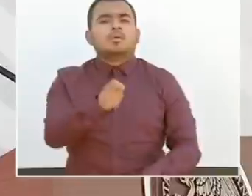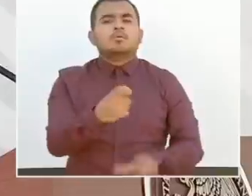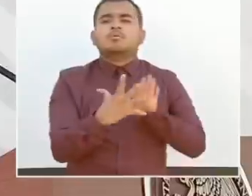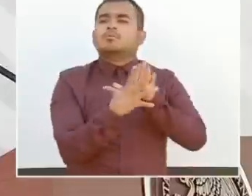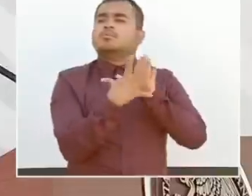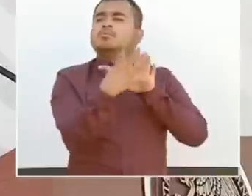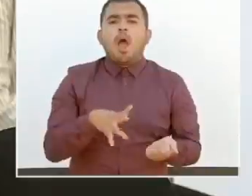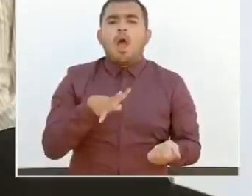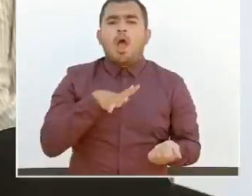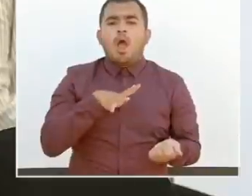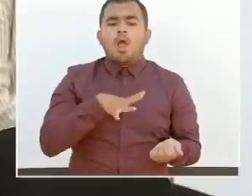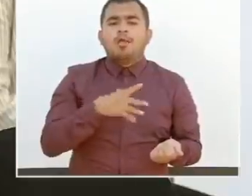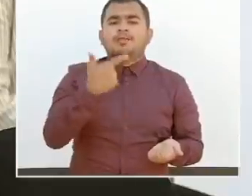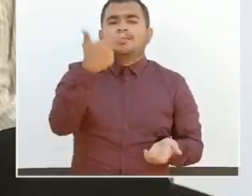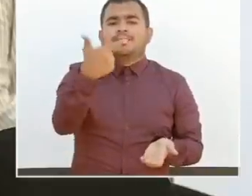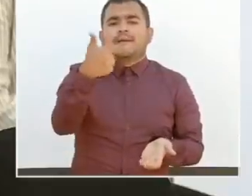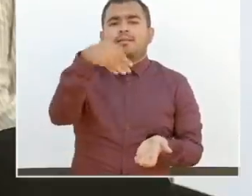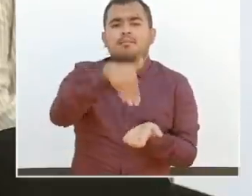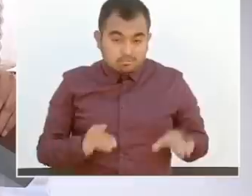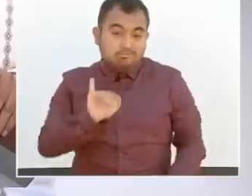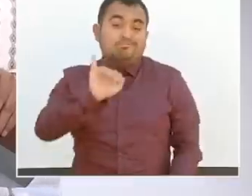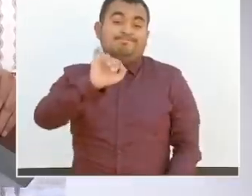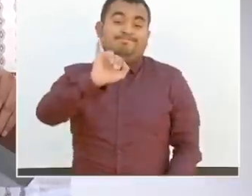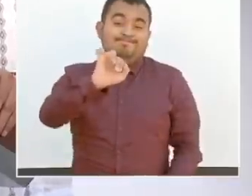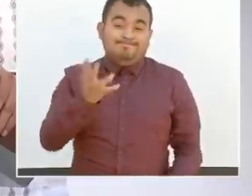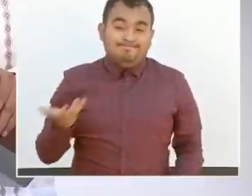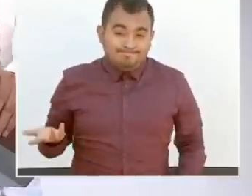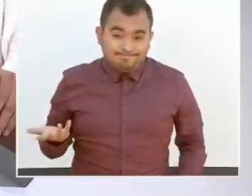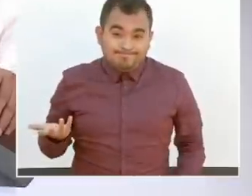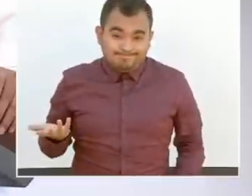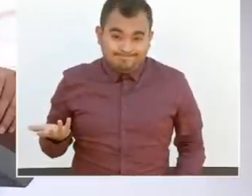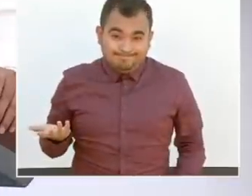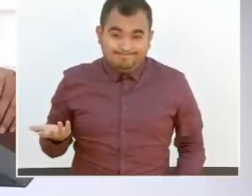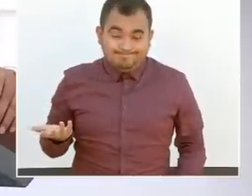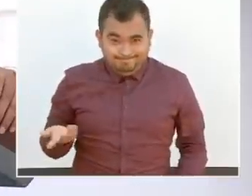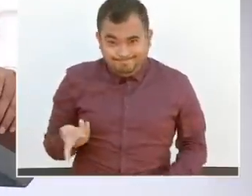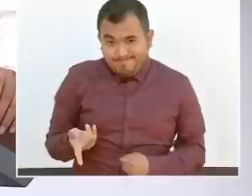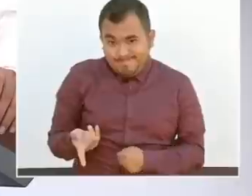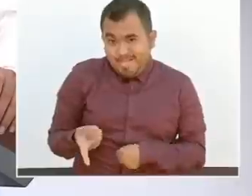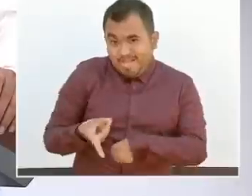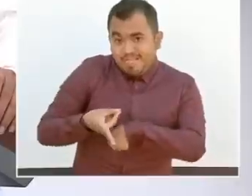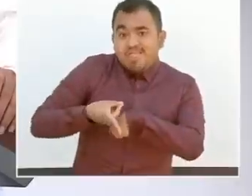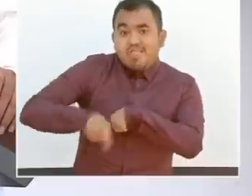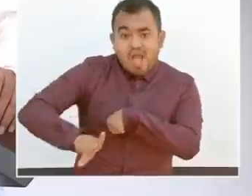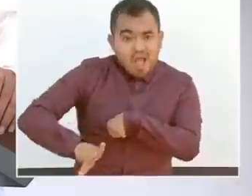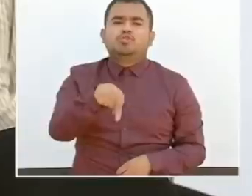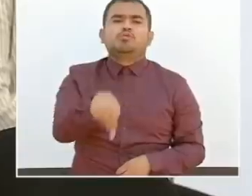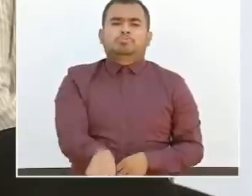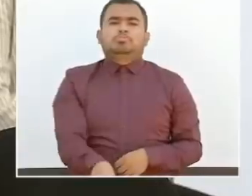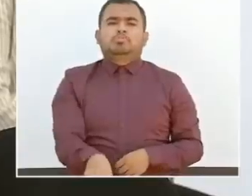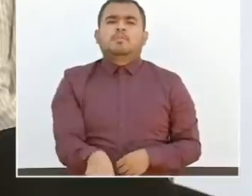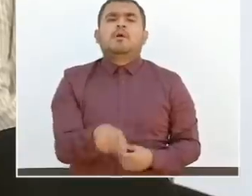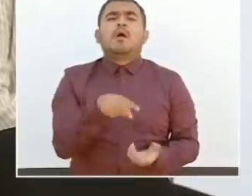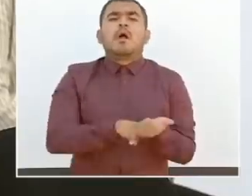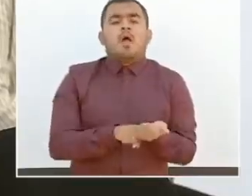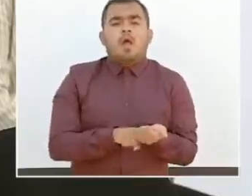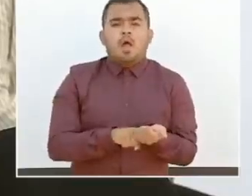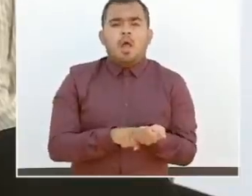Si estaba dañando igual o más la delincuencia de cuello